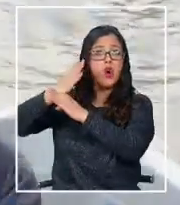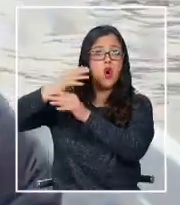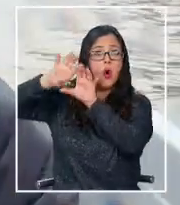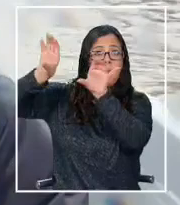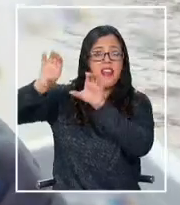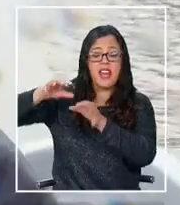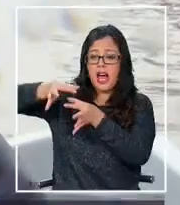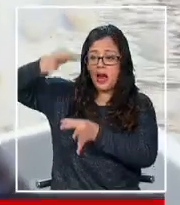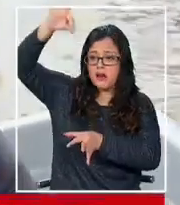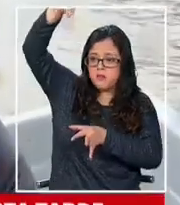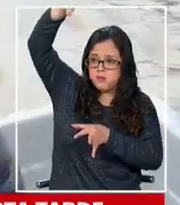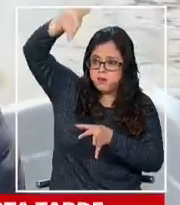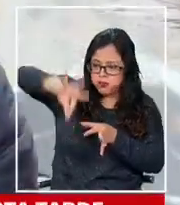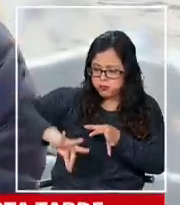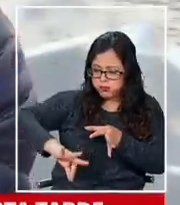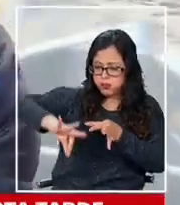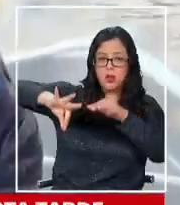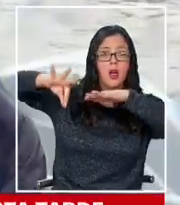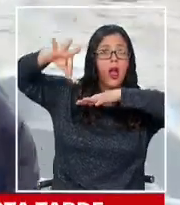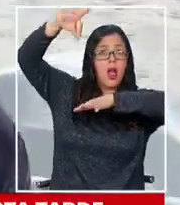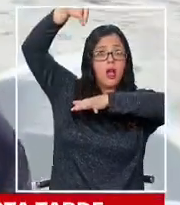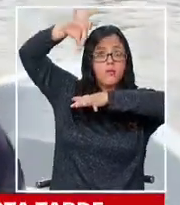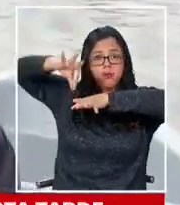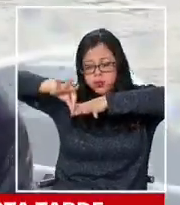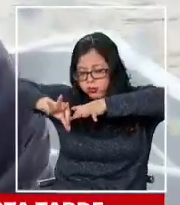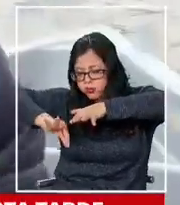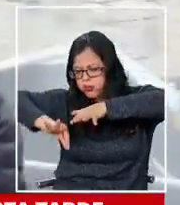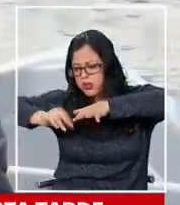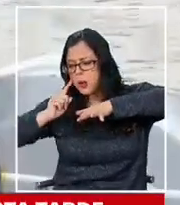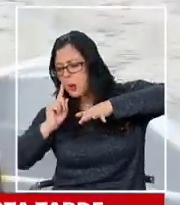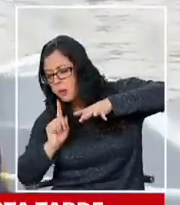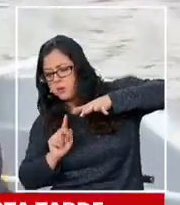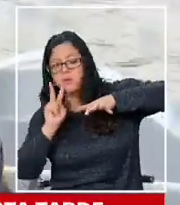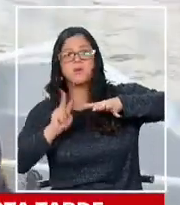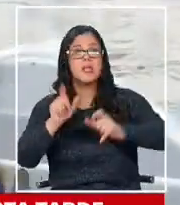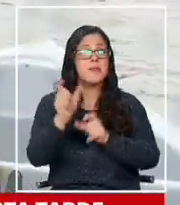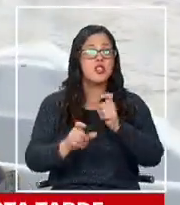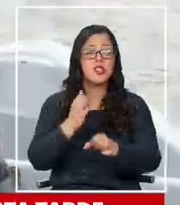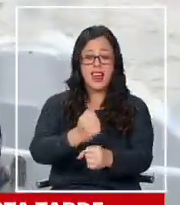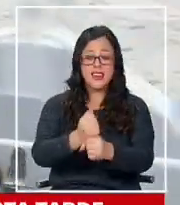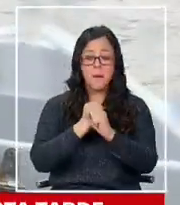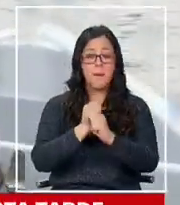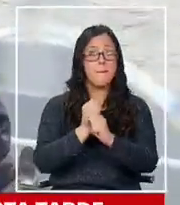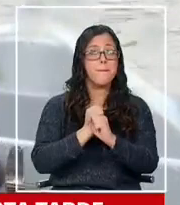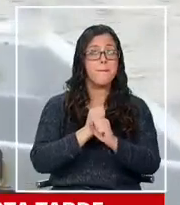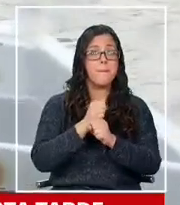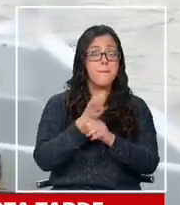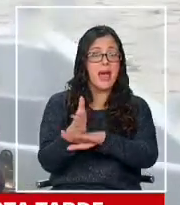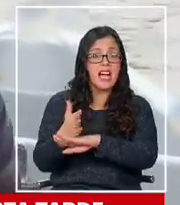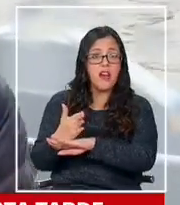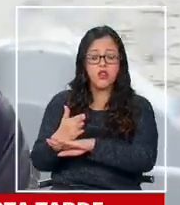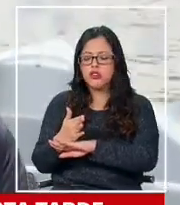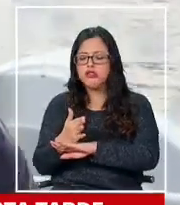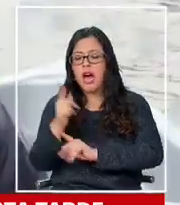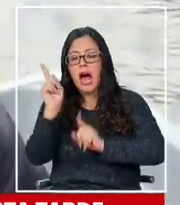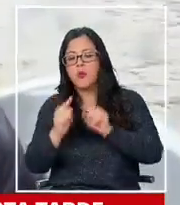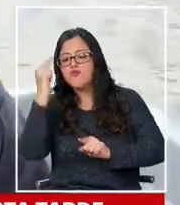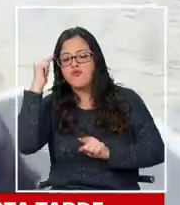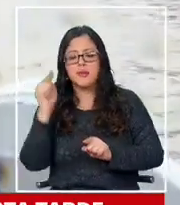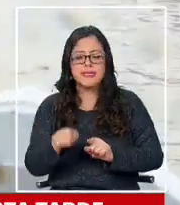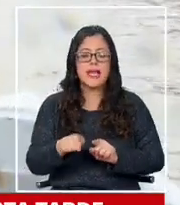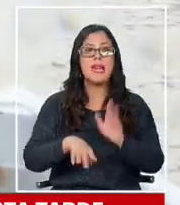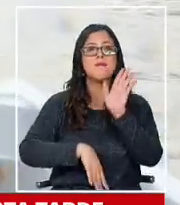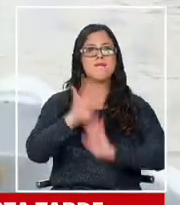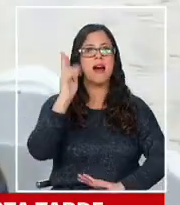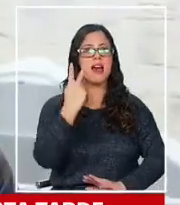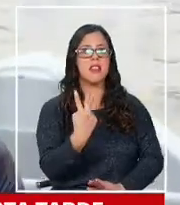trayendo, y la verdad es que la profundidad, calculan incluso acá los pescadores y los vecinos del sector, debe estar superior a los 2 metros. Es una de las postales quizás